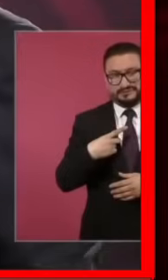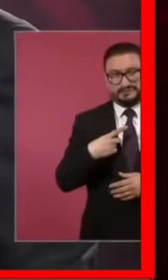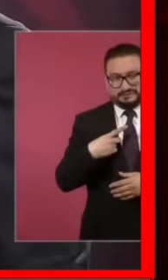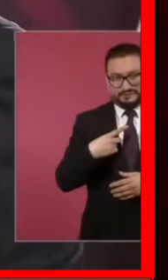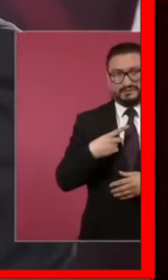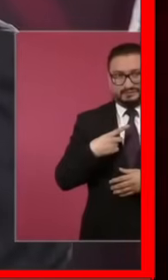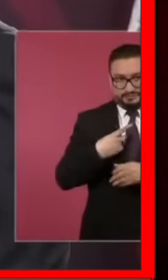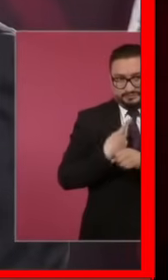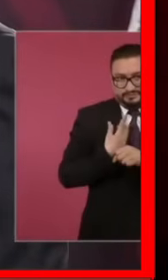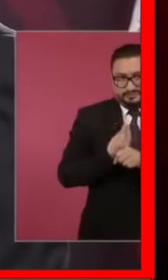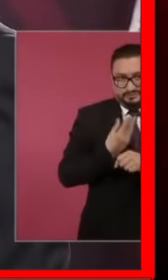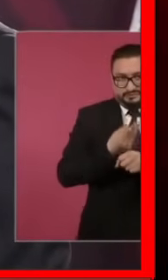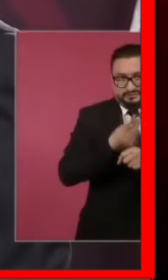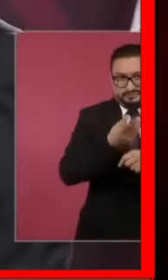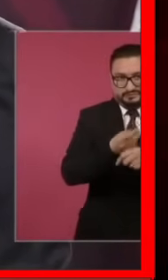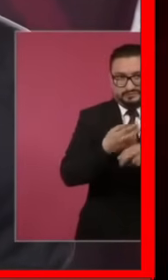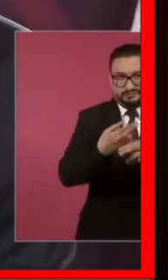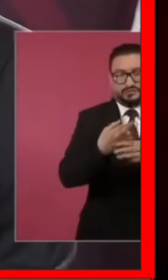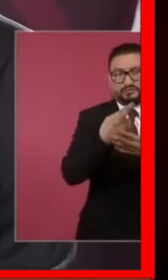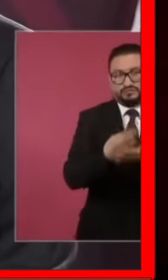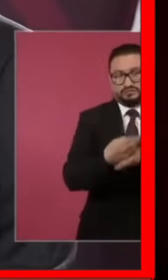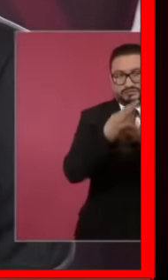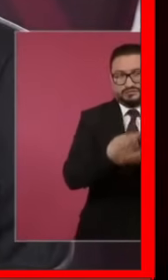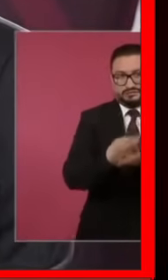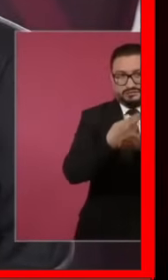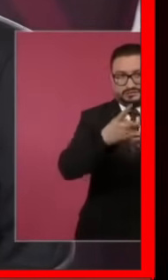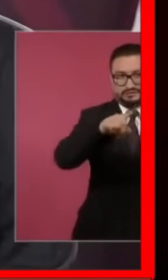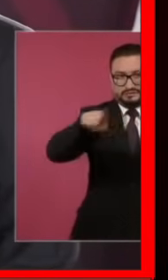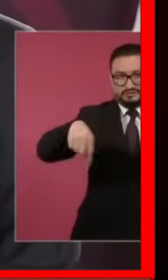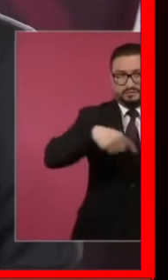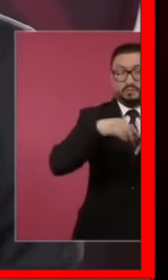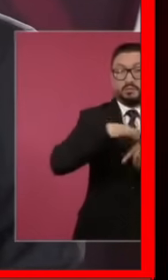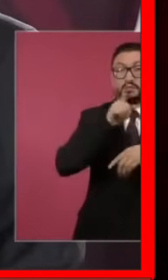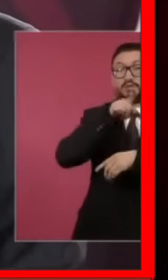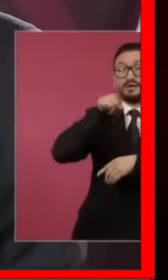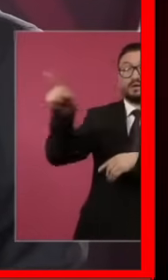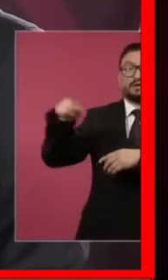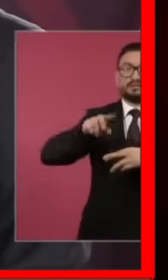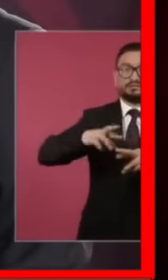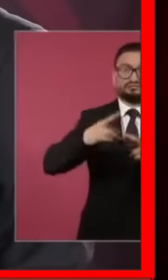que rehabilitarla, porque ellos destruyeron